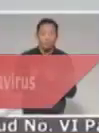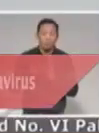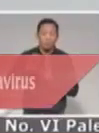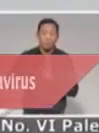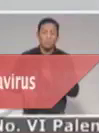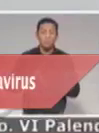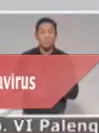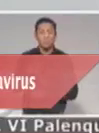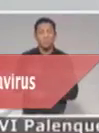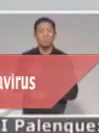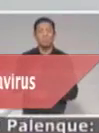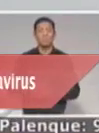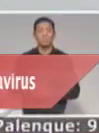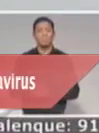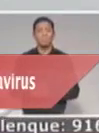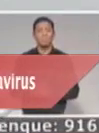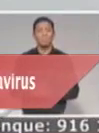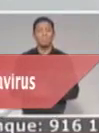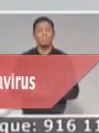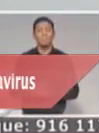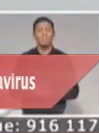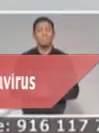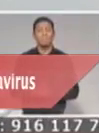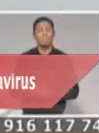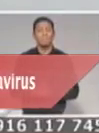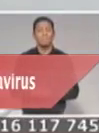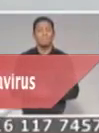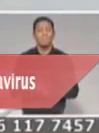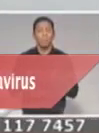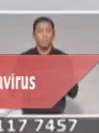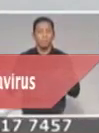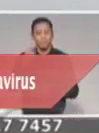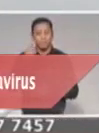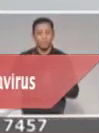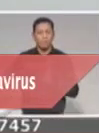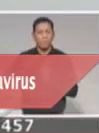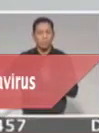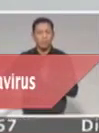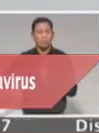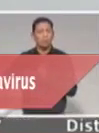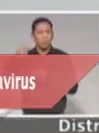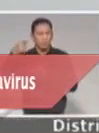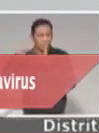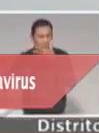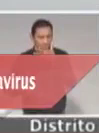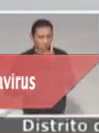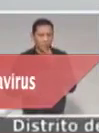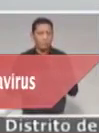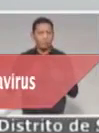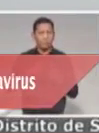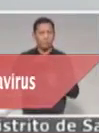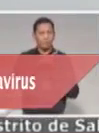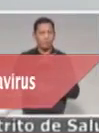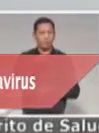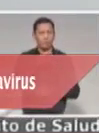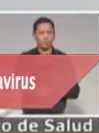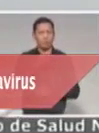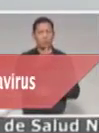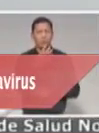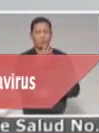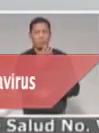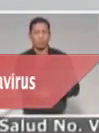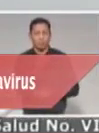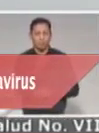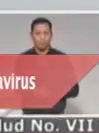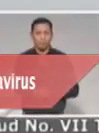en el día 112 sé que la pandemia del colon ávido llegó a chiapas la cifra de casos acumulados llegó a los 2400 lo que